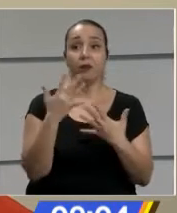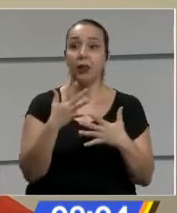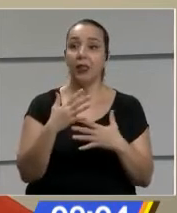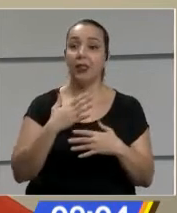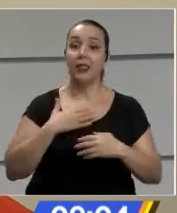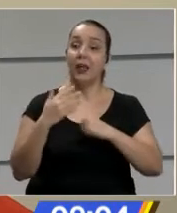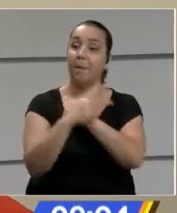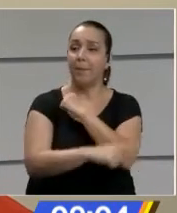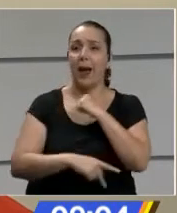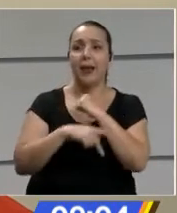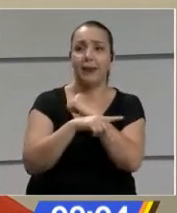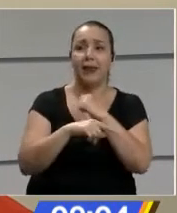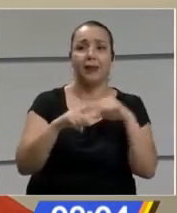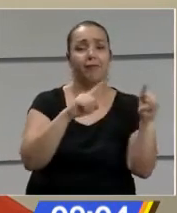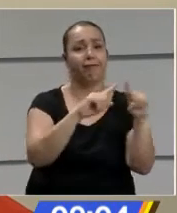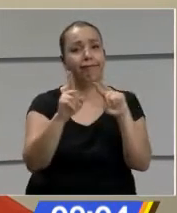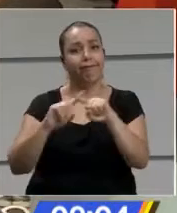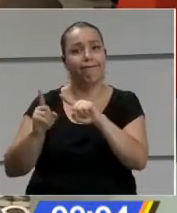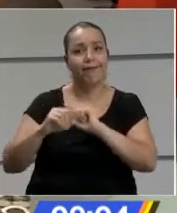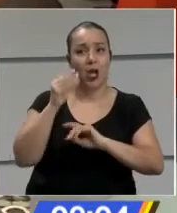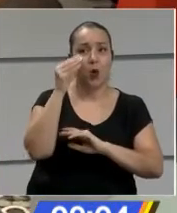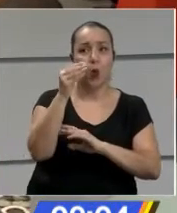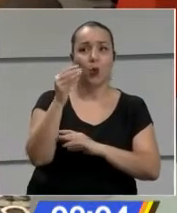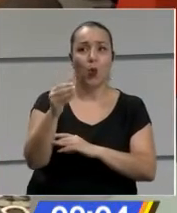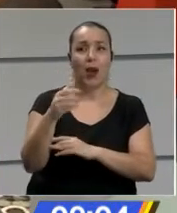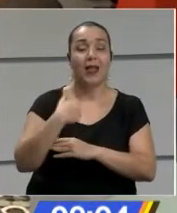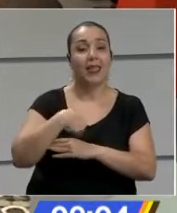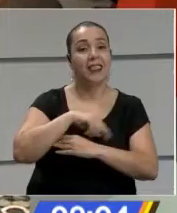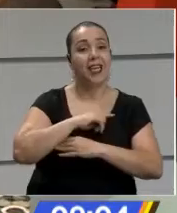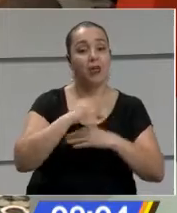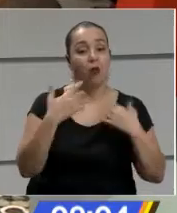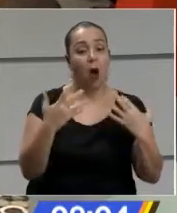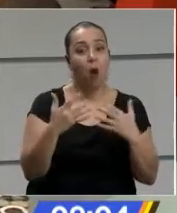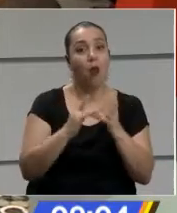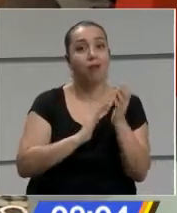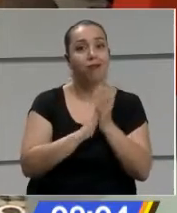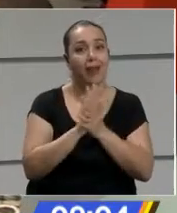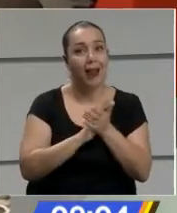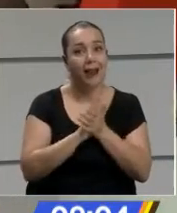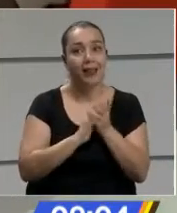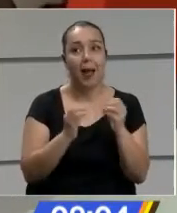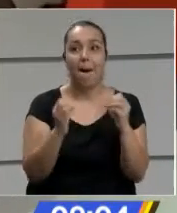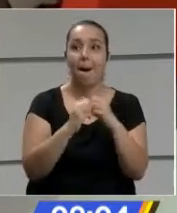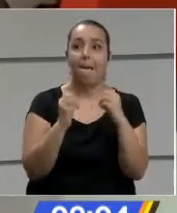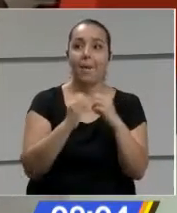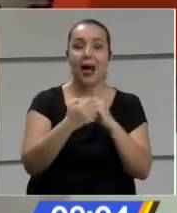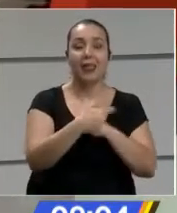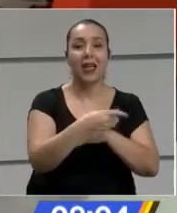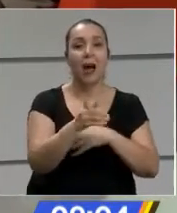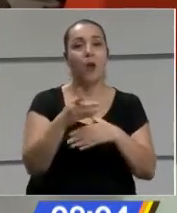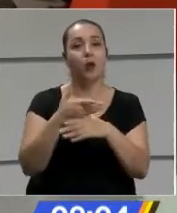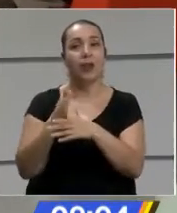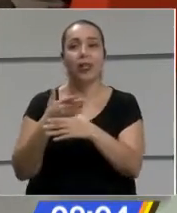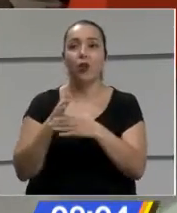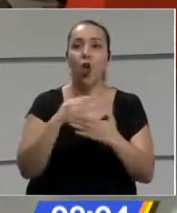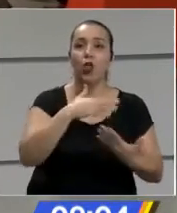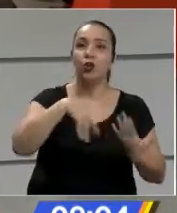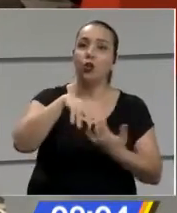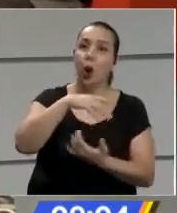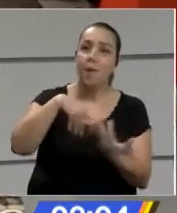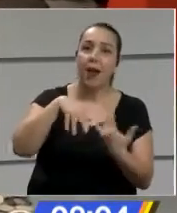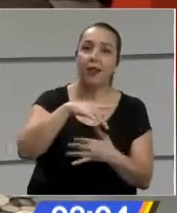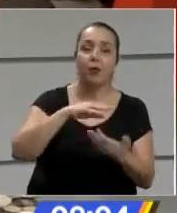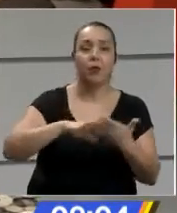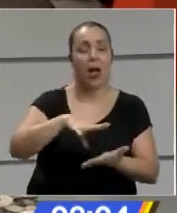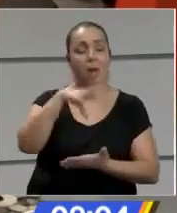es multicultural. Claro, multicultural, claro. Y eso nos enriquece muchísimo más. O sea, entre todos compartimos,